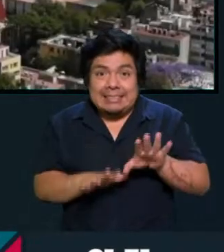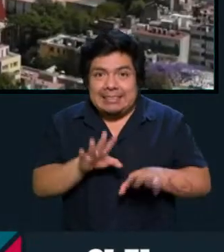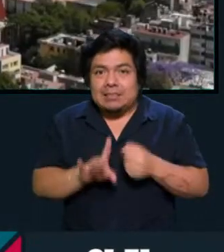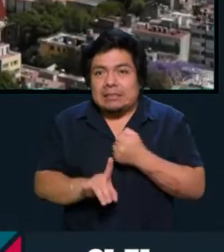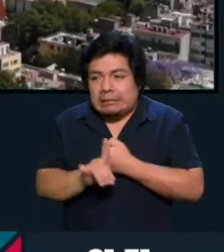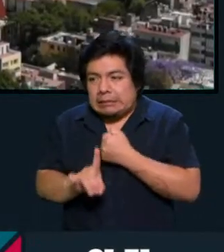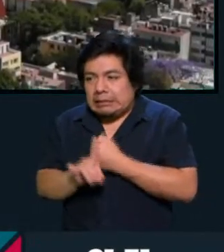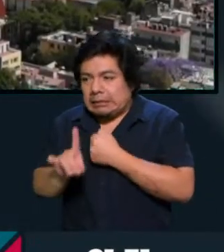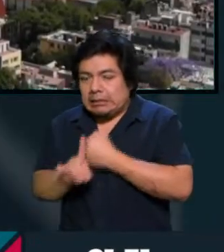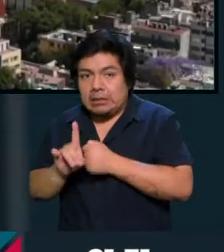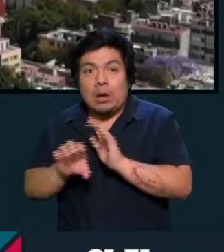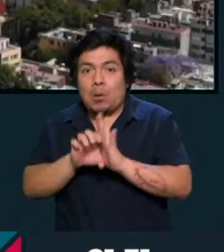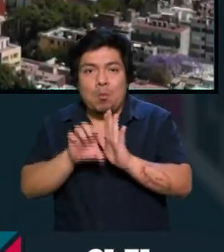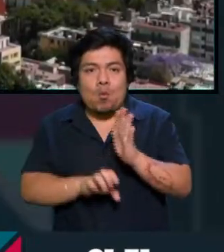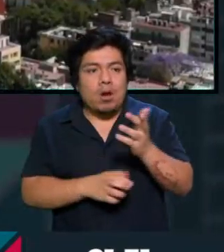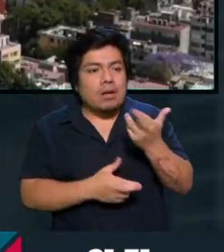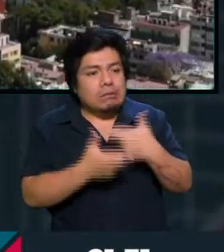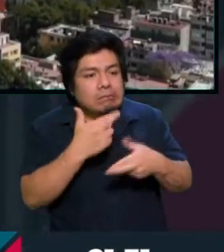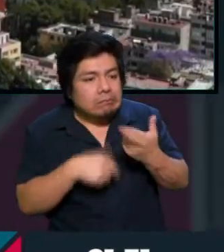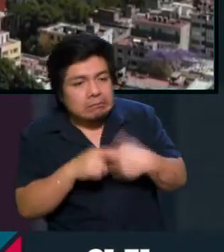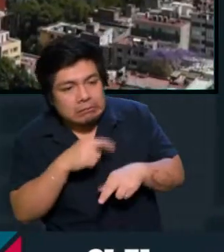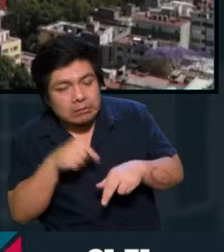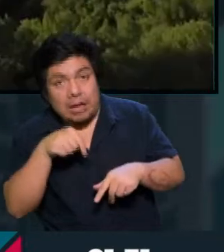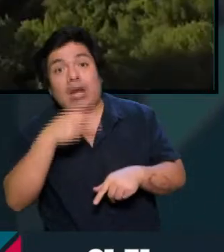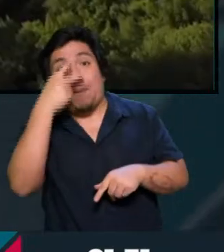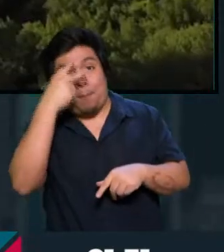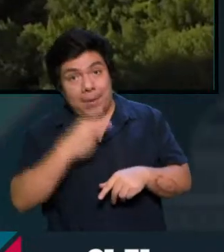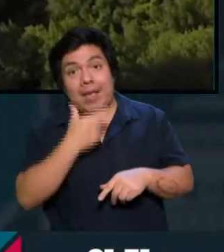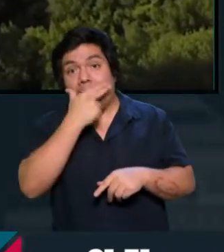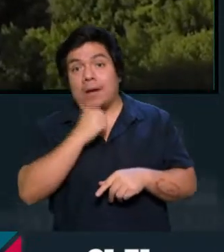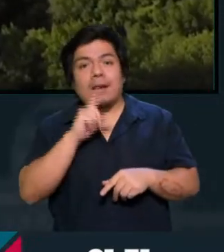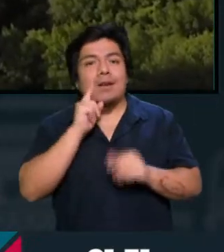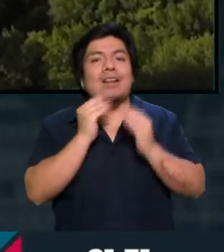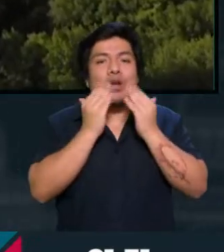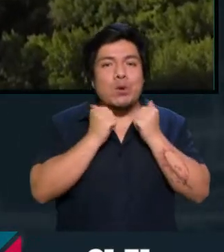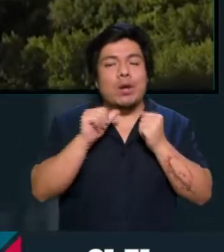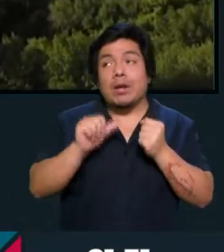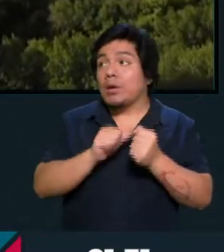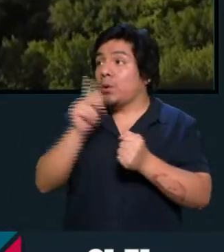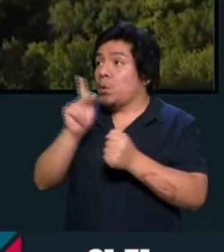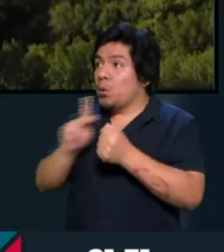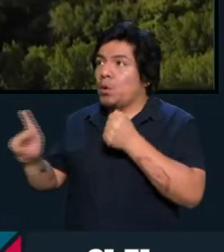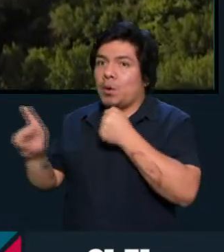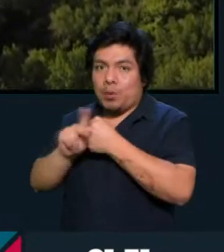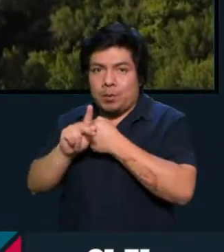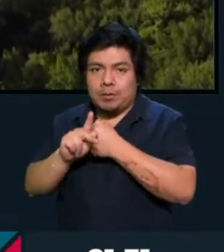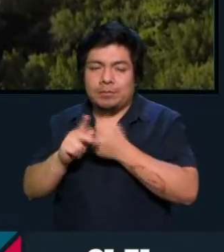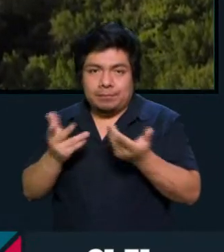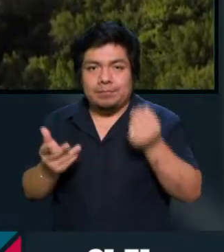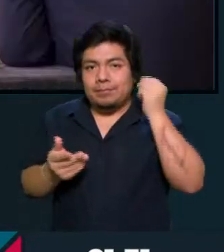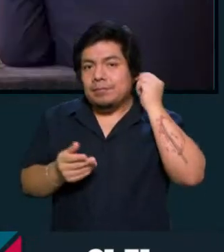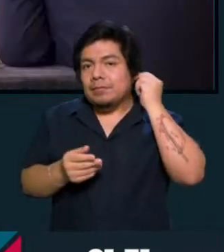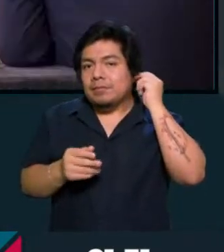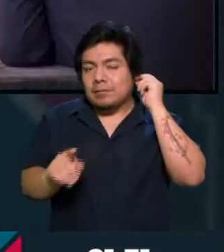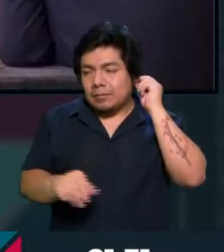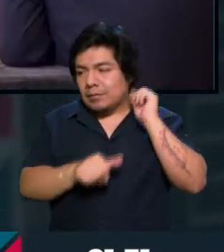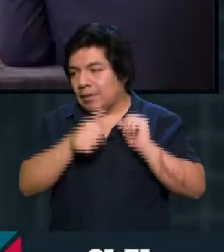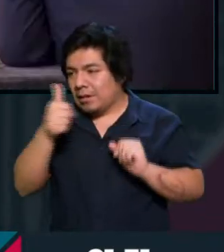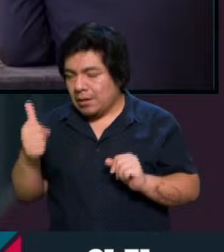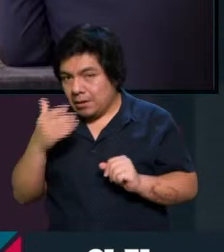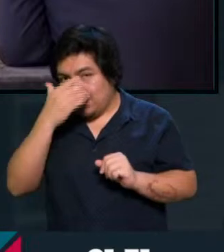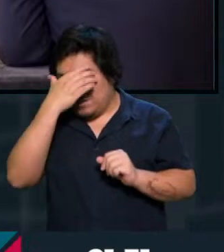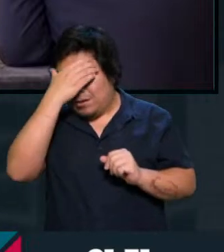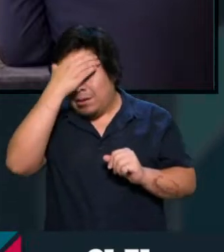a retornados que no tuvieran ese documento, mexicanos, como a personas extranjeras que yo señalaba. La otra cosa es